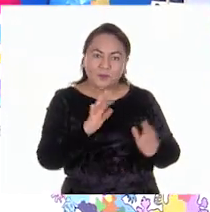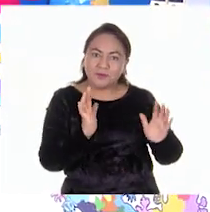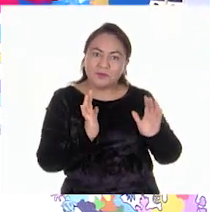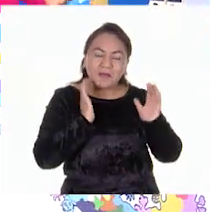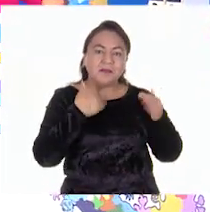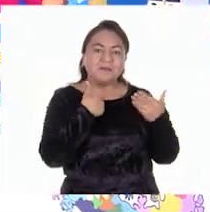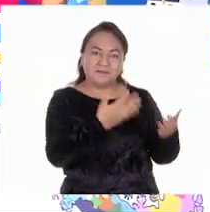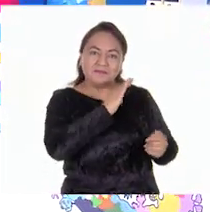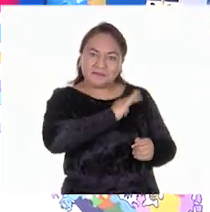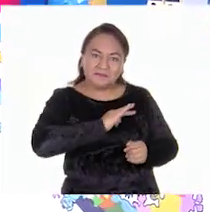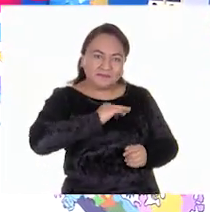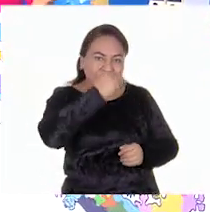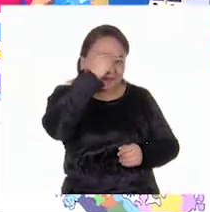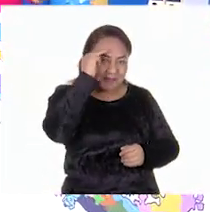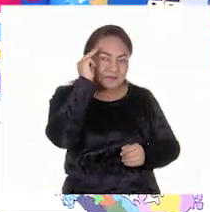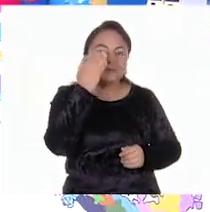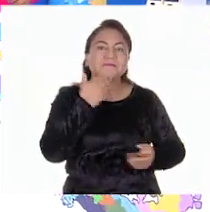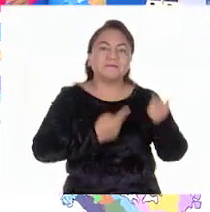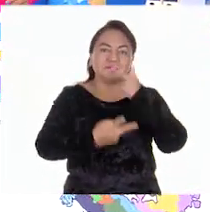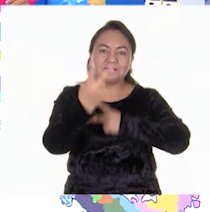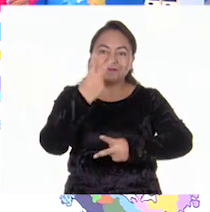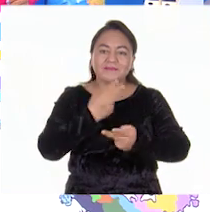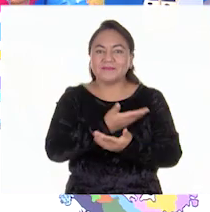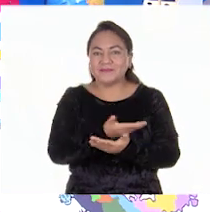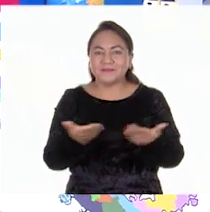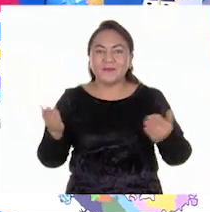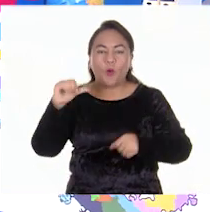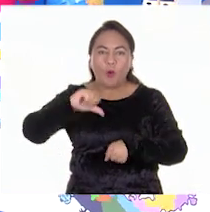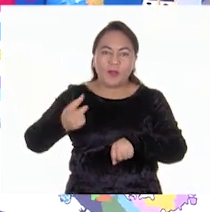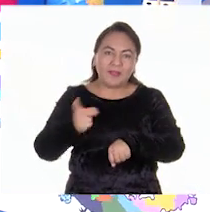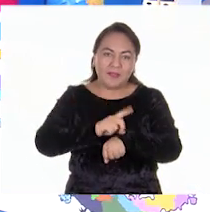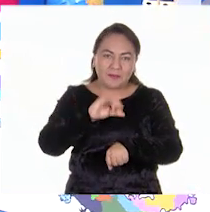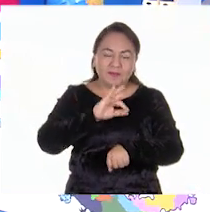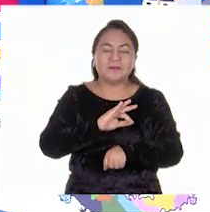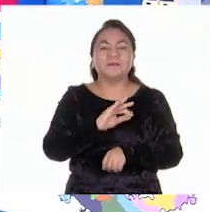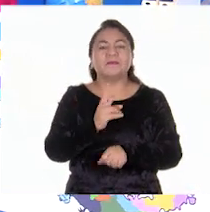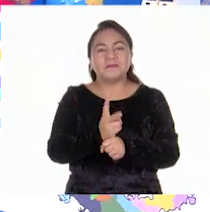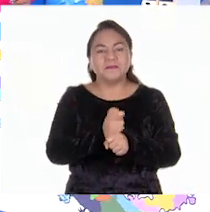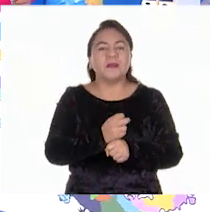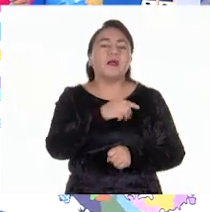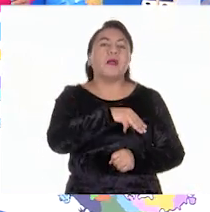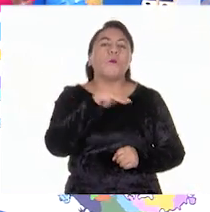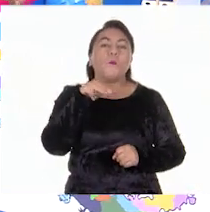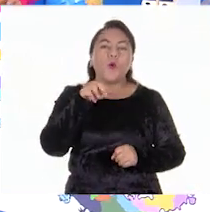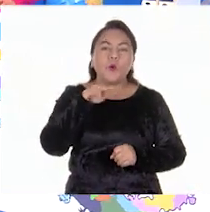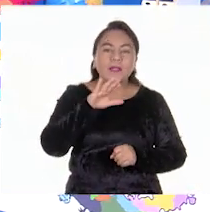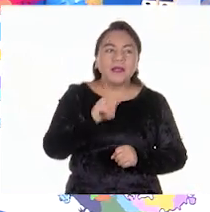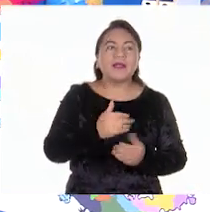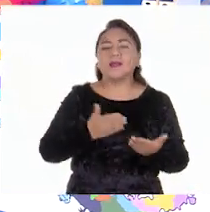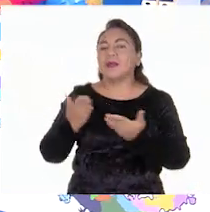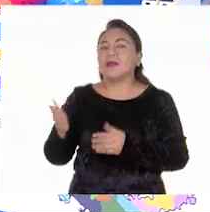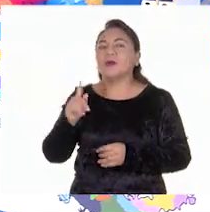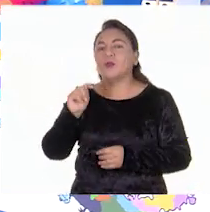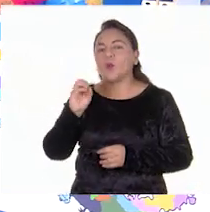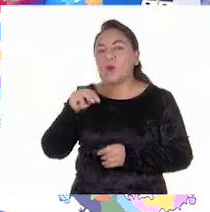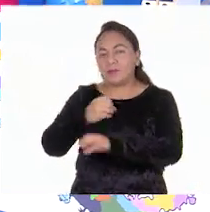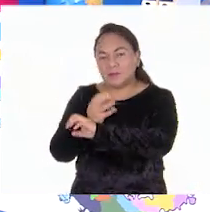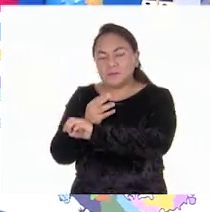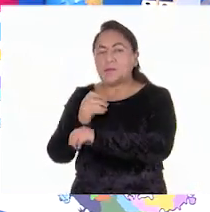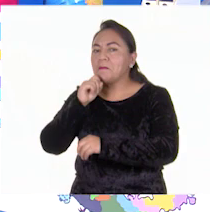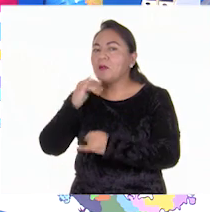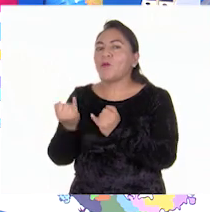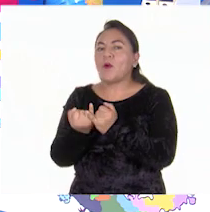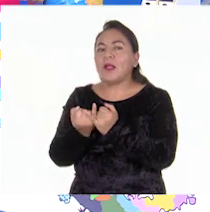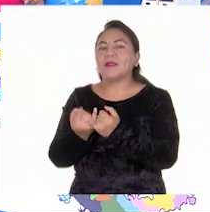Te felicito, María, y les doy la bienvenida a nuestros invitados de hoy. Ton, Mónica, muchas gracias por acompañarnos